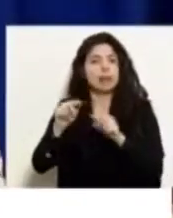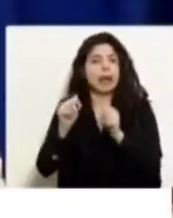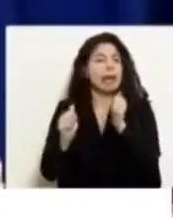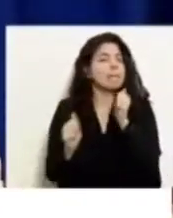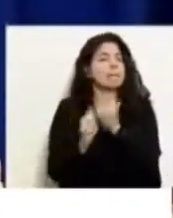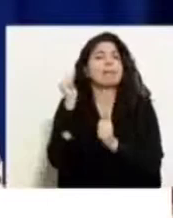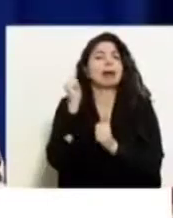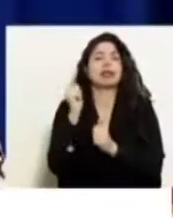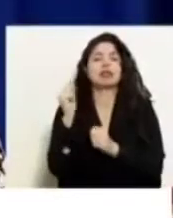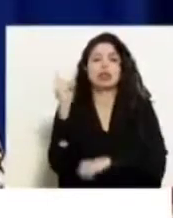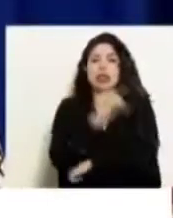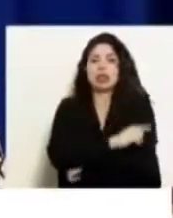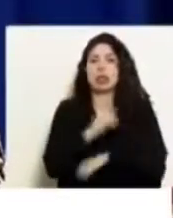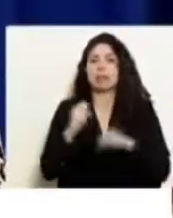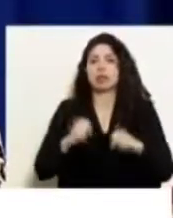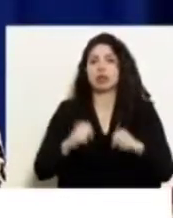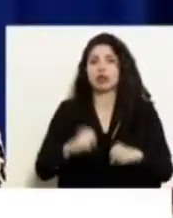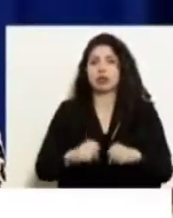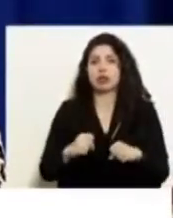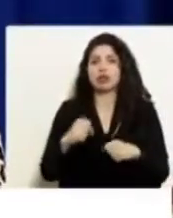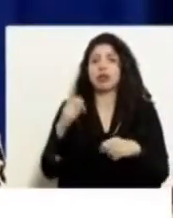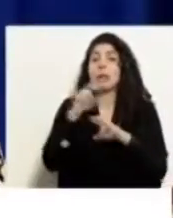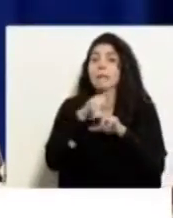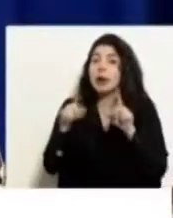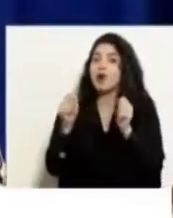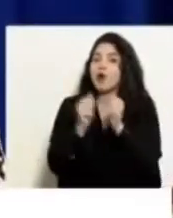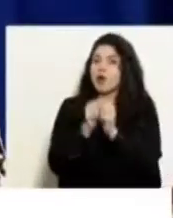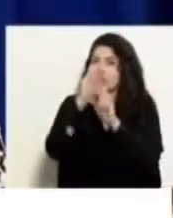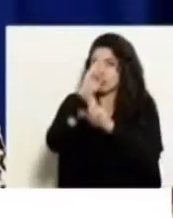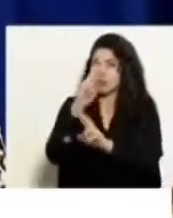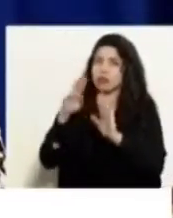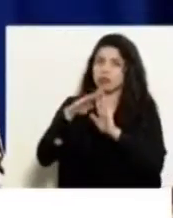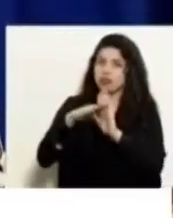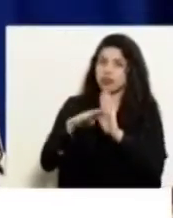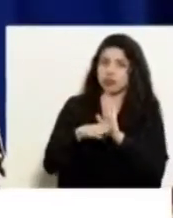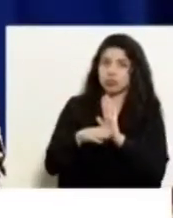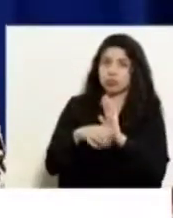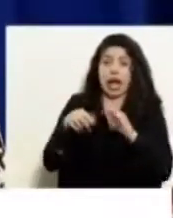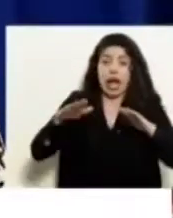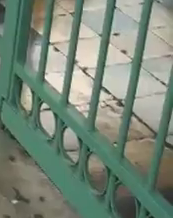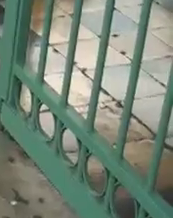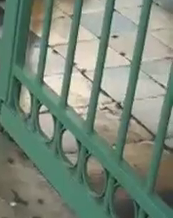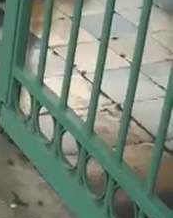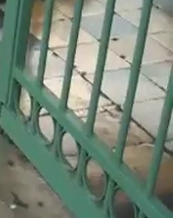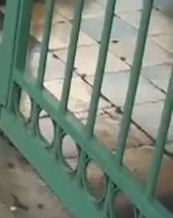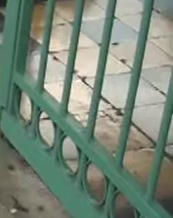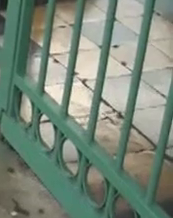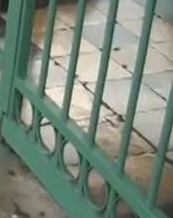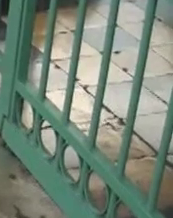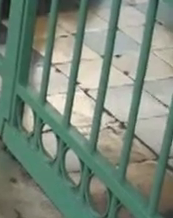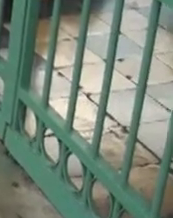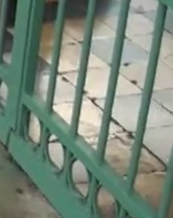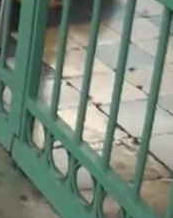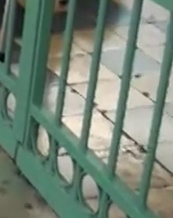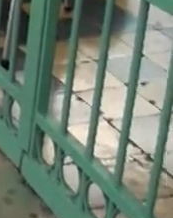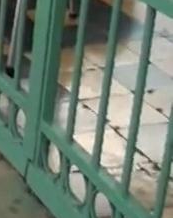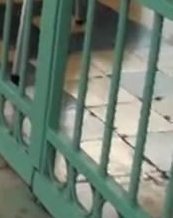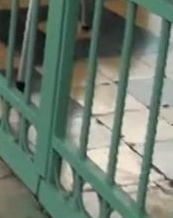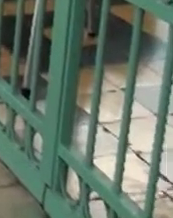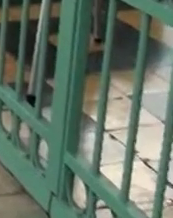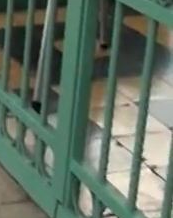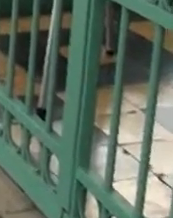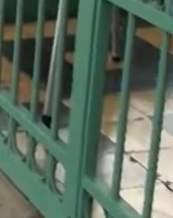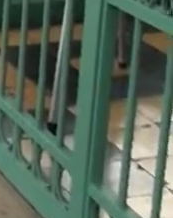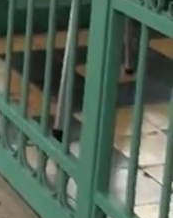mayor días posibles atendiendo todos los protocolos. Esto es así en Costa Rica y en cualquier investigación que uno revisa,